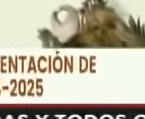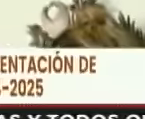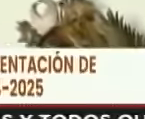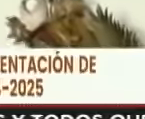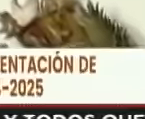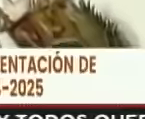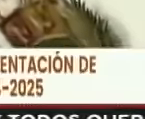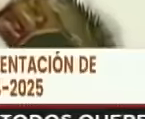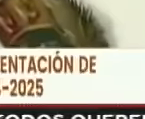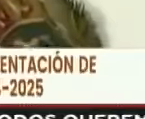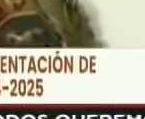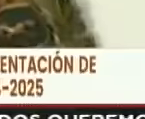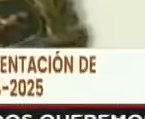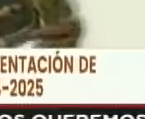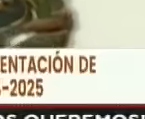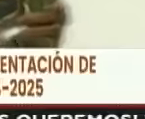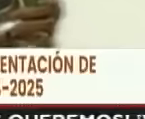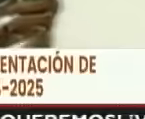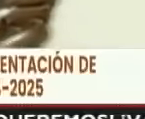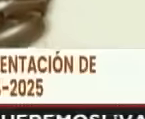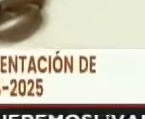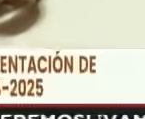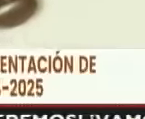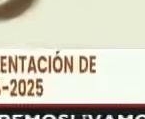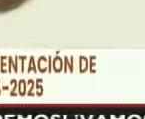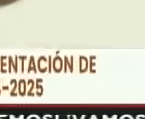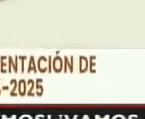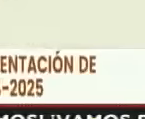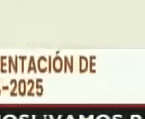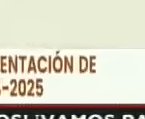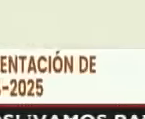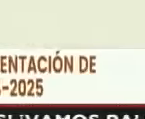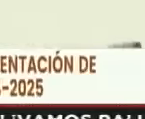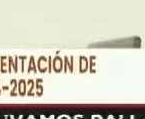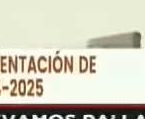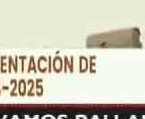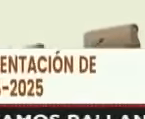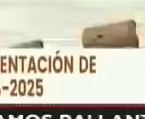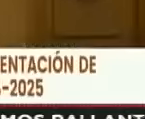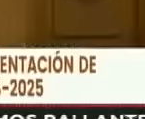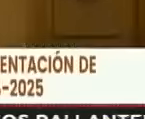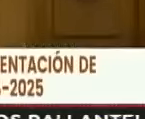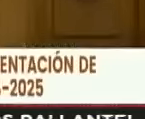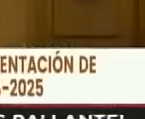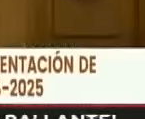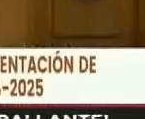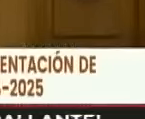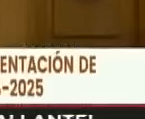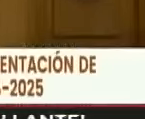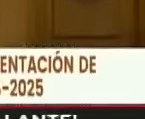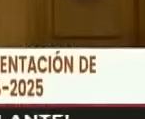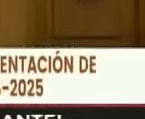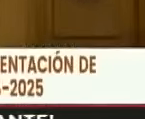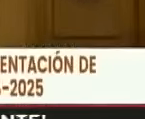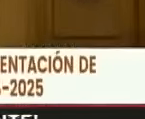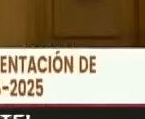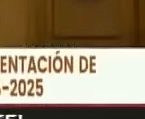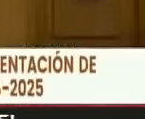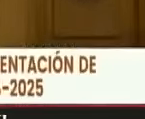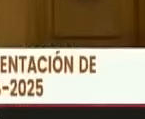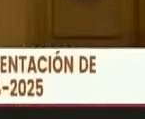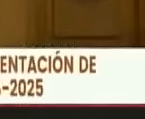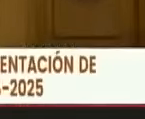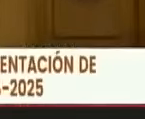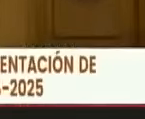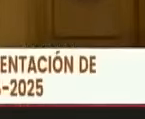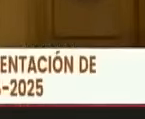integrantes o por decisión de la Junta Directiva. Quiero leer ese, quería leer ese artículo para dejar sentado